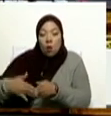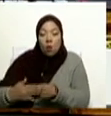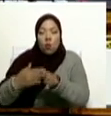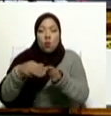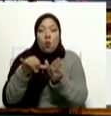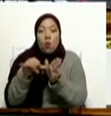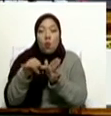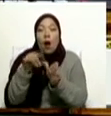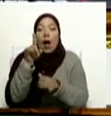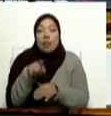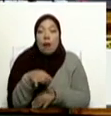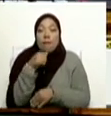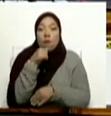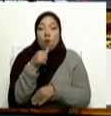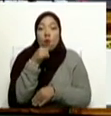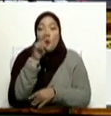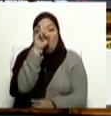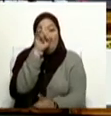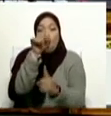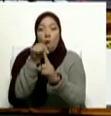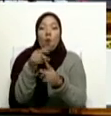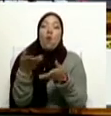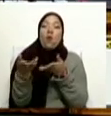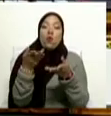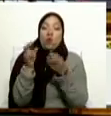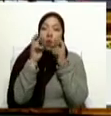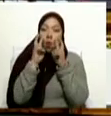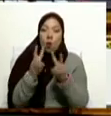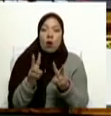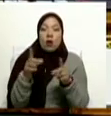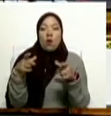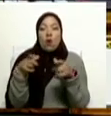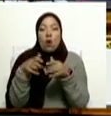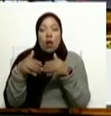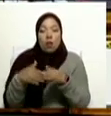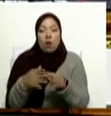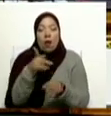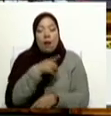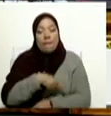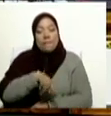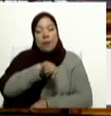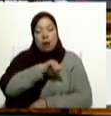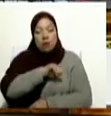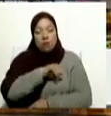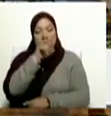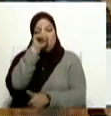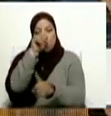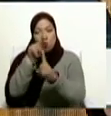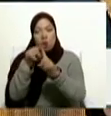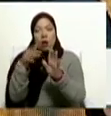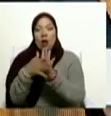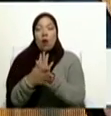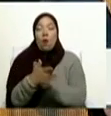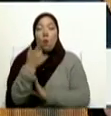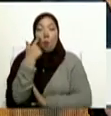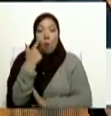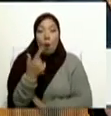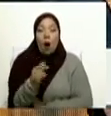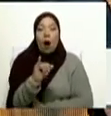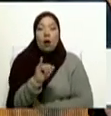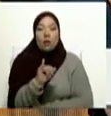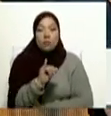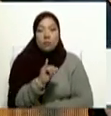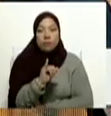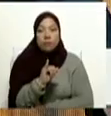guerra bailén y logramos no ser vistos por las lanchas españolas destinadas a rondar la Bahía